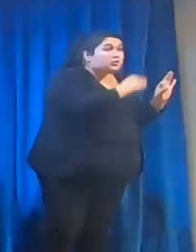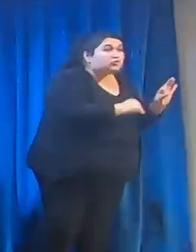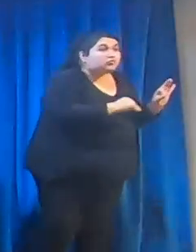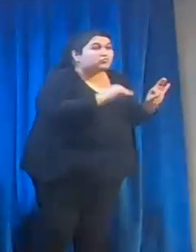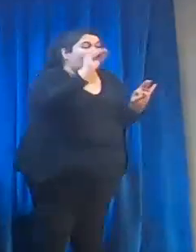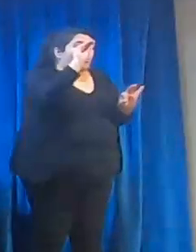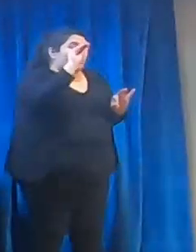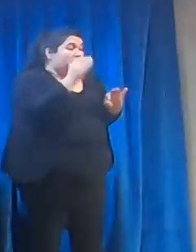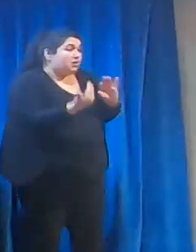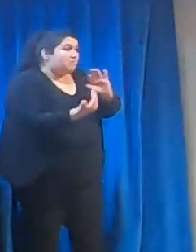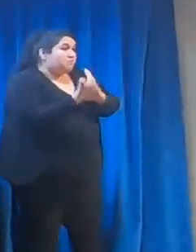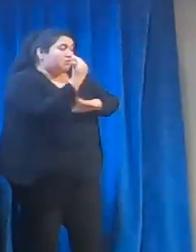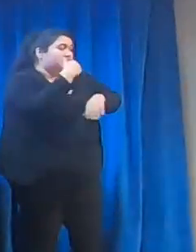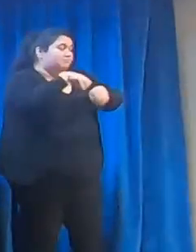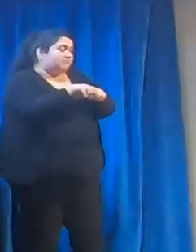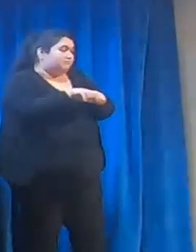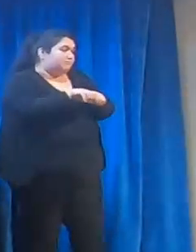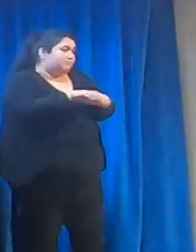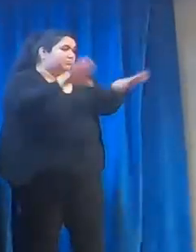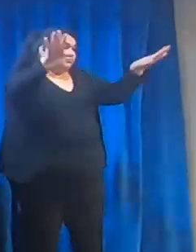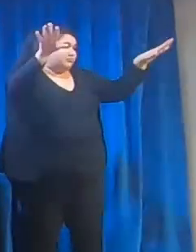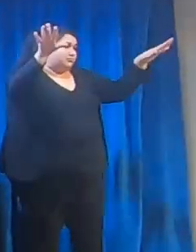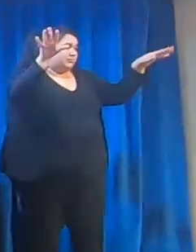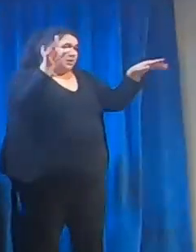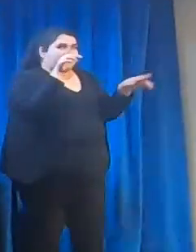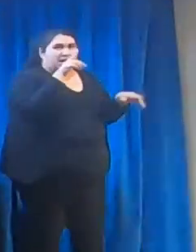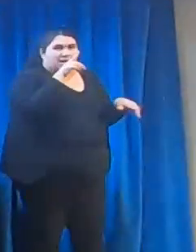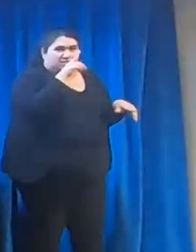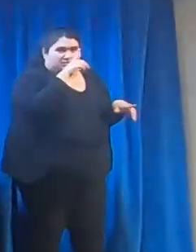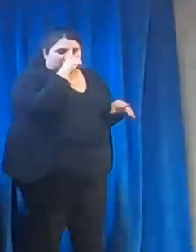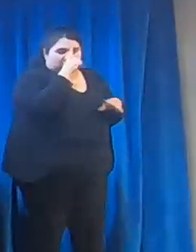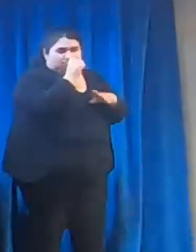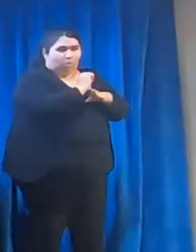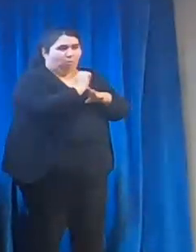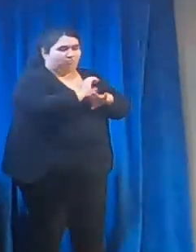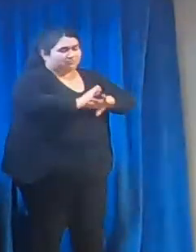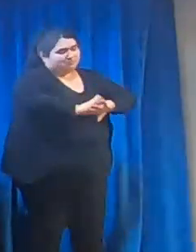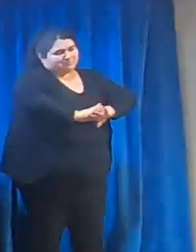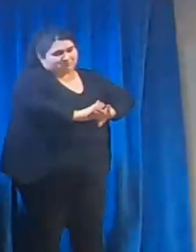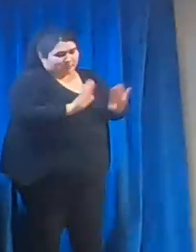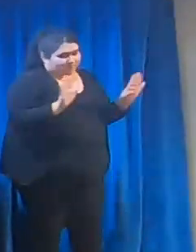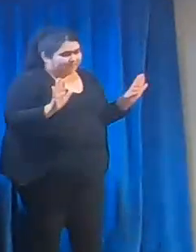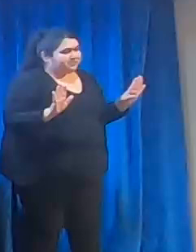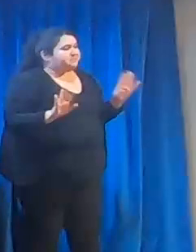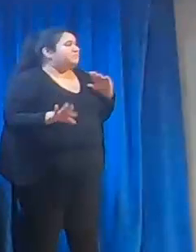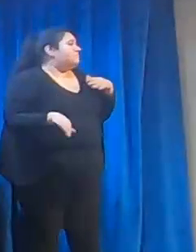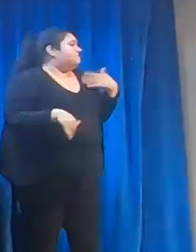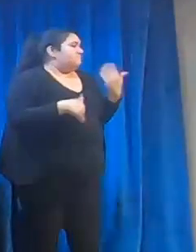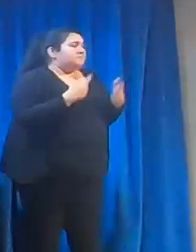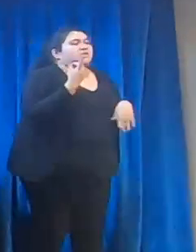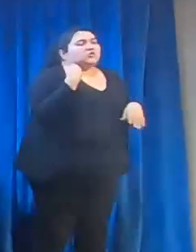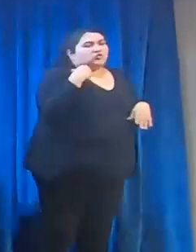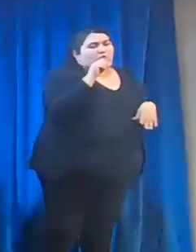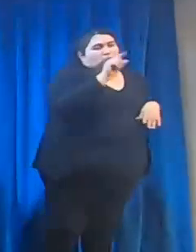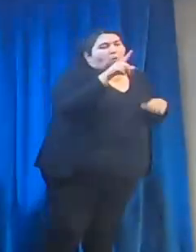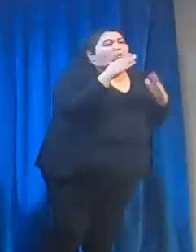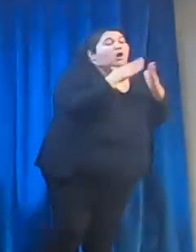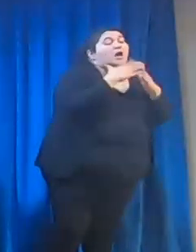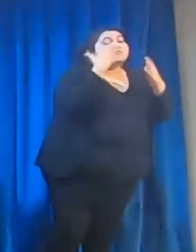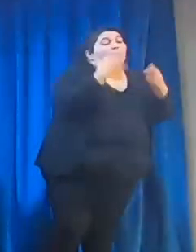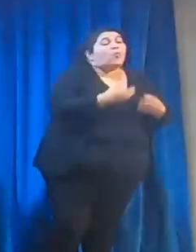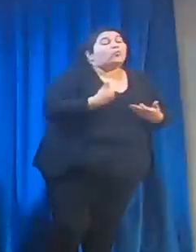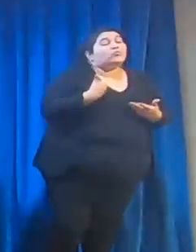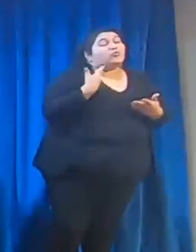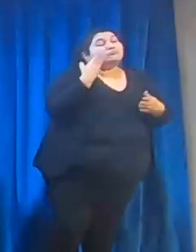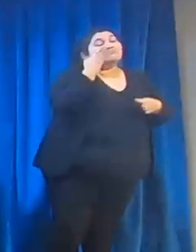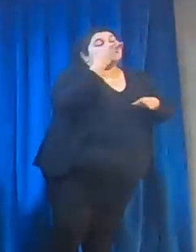filmación a Instagram y son Gardel, digamos, ¿no? Pero asocié con lo de Emilia Marnes. Pero sí, yo iba a ir a tu casa, pero resulta que me invita María